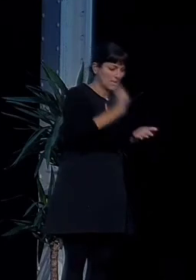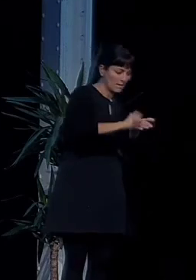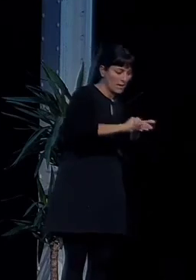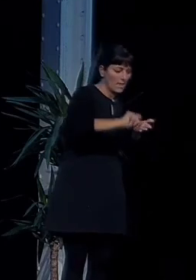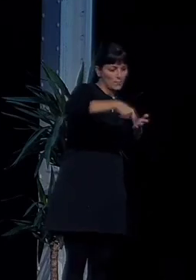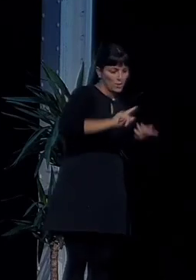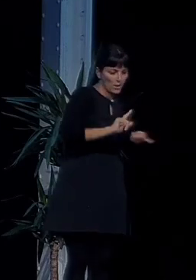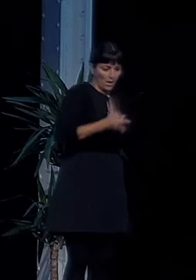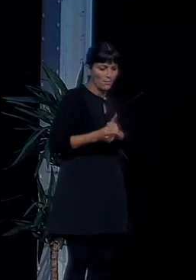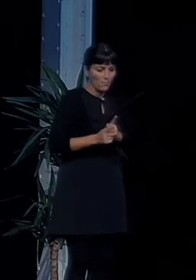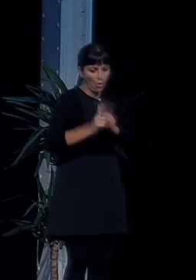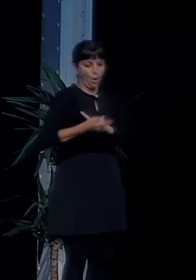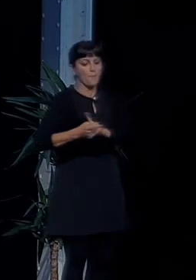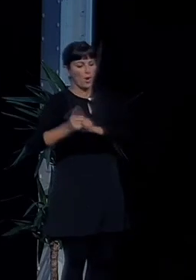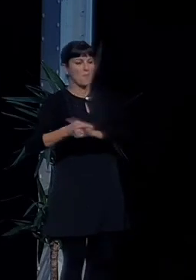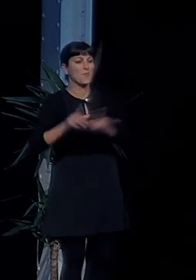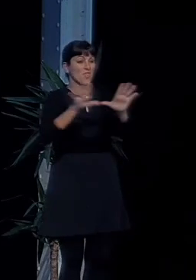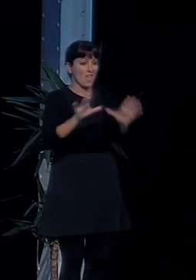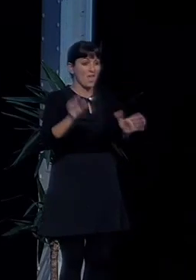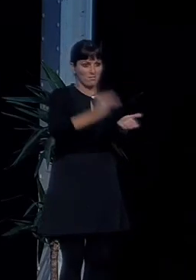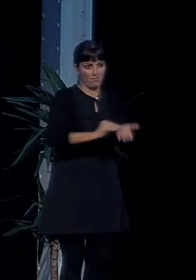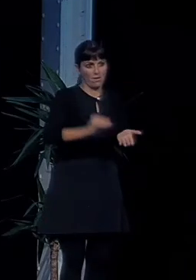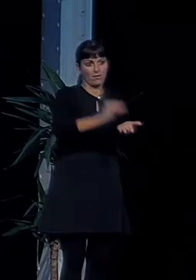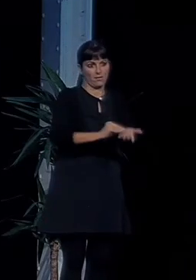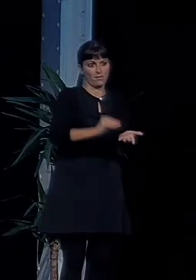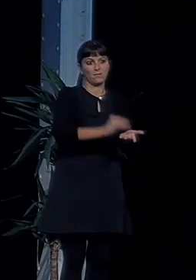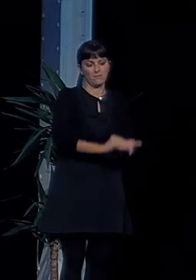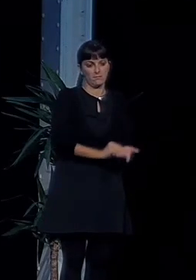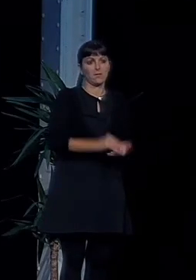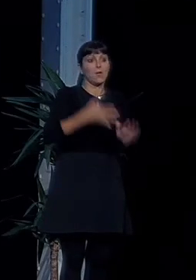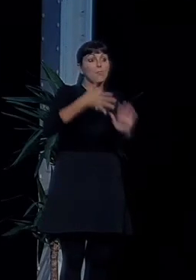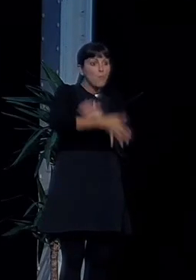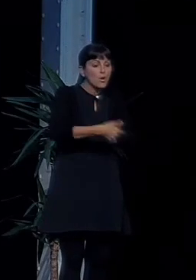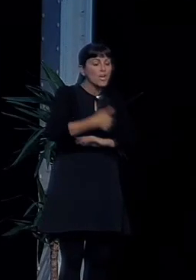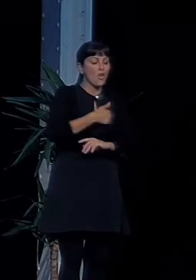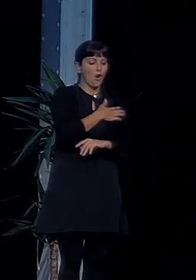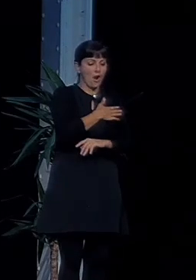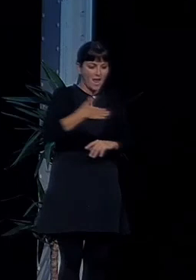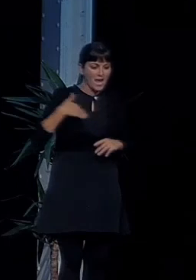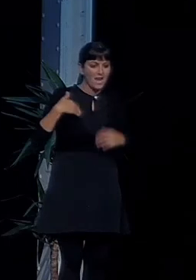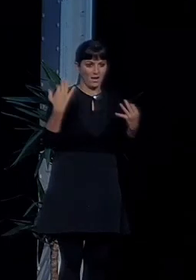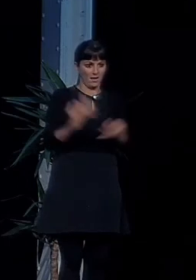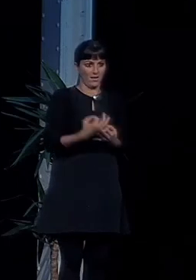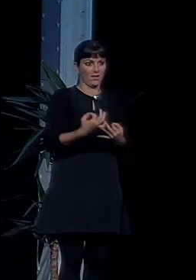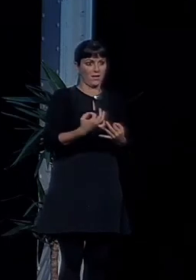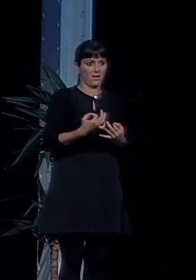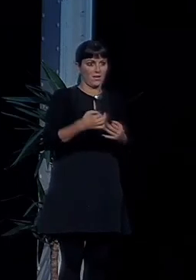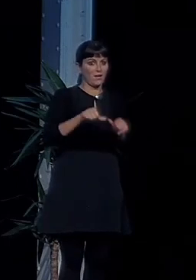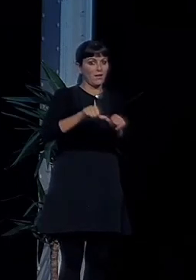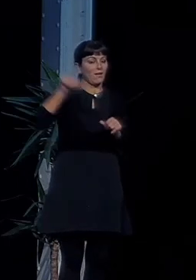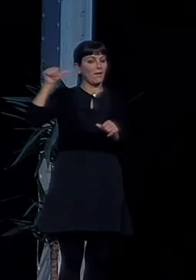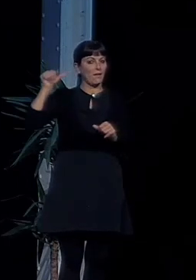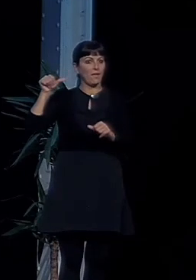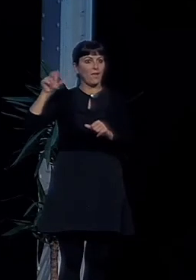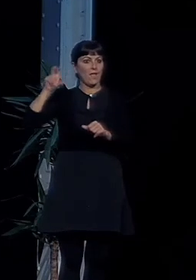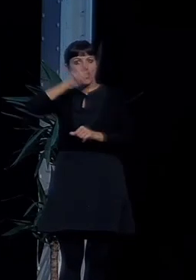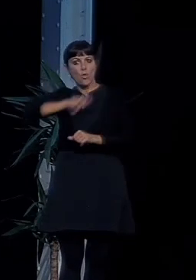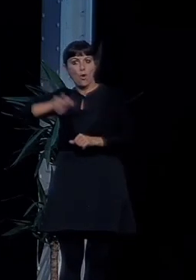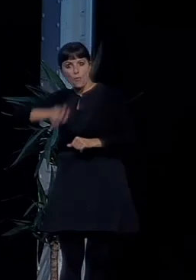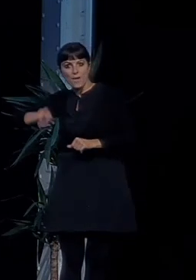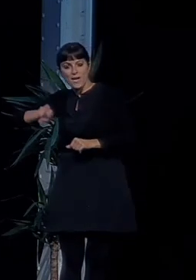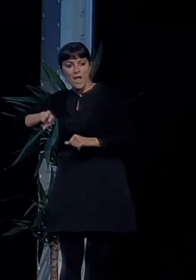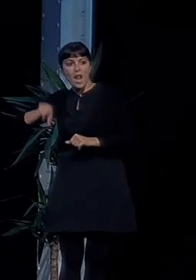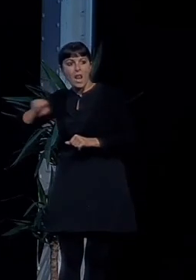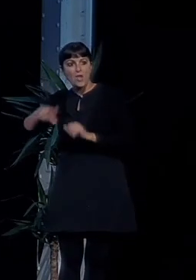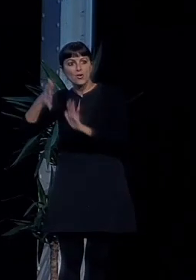así hasta 10 borradores, porque precisamente no quería caer en, para contar lo que habían hecho los de Netflix, volver a contar lo que habían hecho